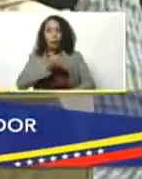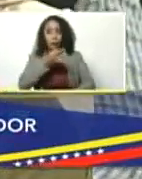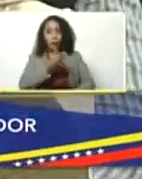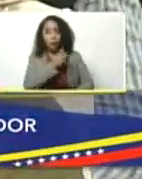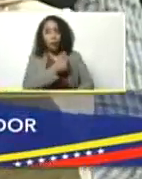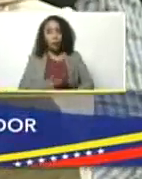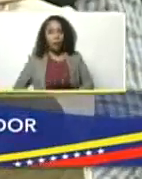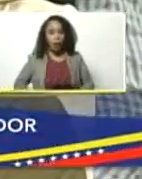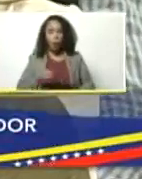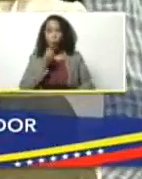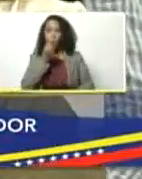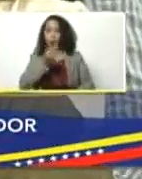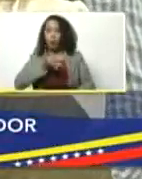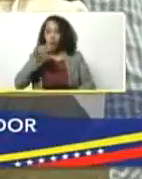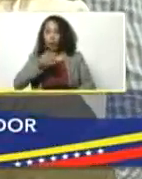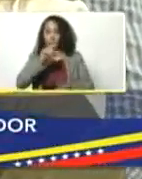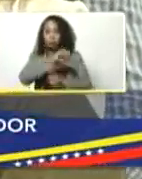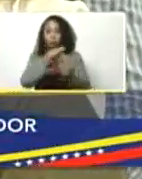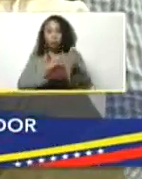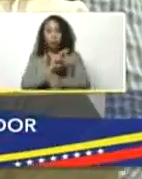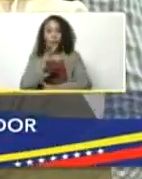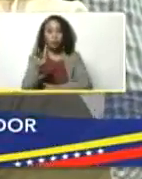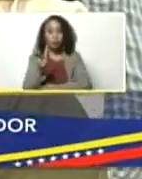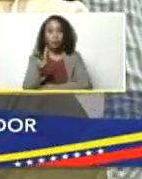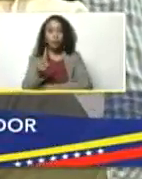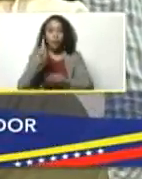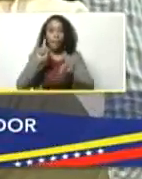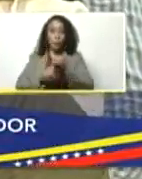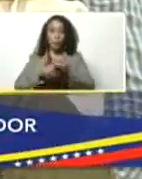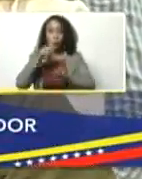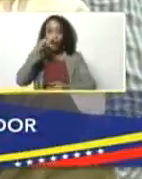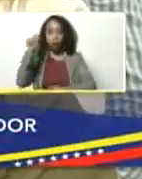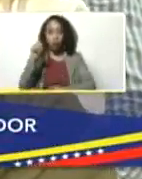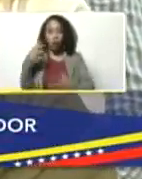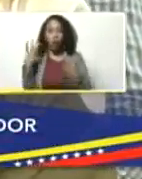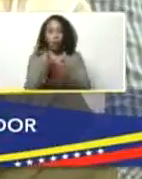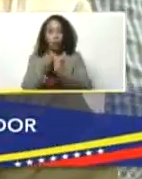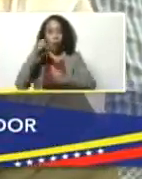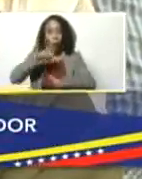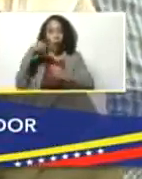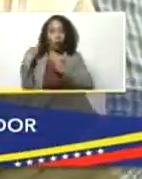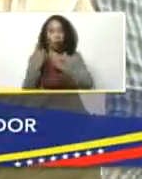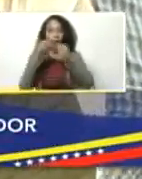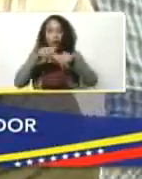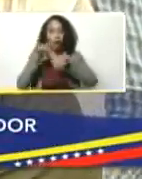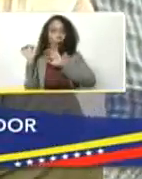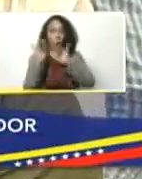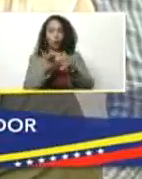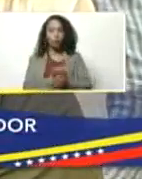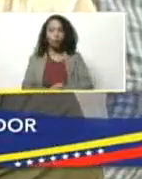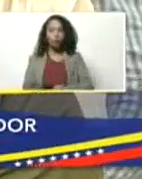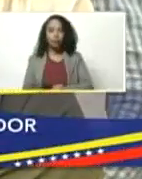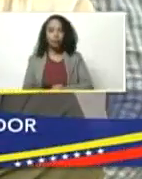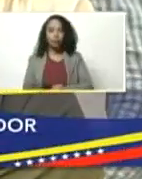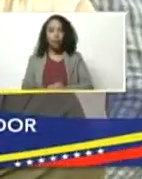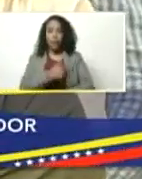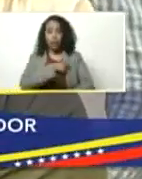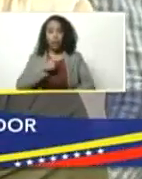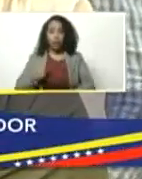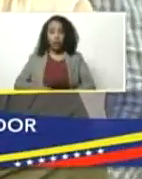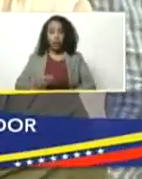buenas tardes, vicepresidenta, primera combatiente y a todos los compañeros que acompañan. Que usted refiere el caso de China,